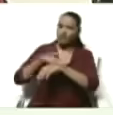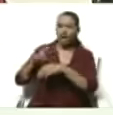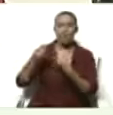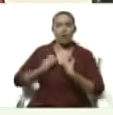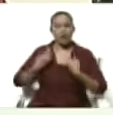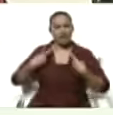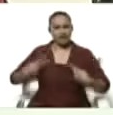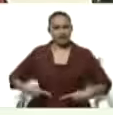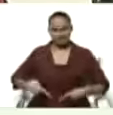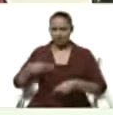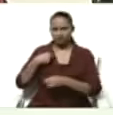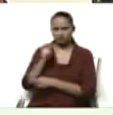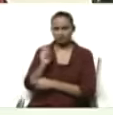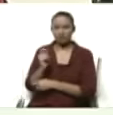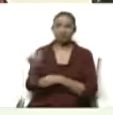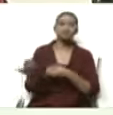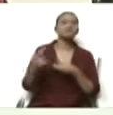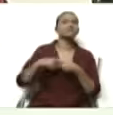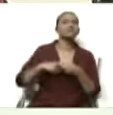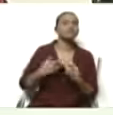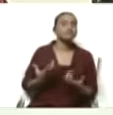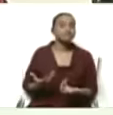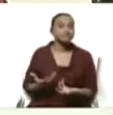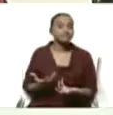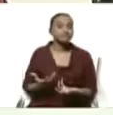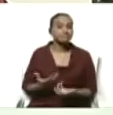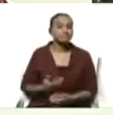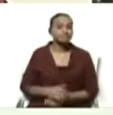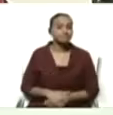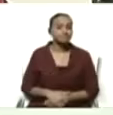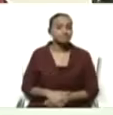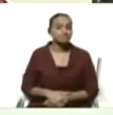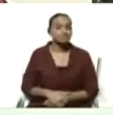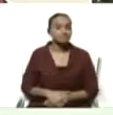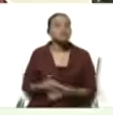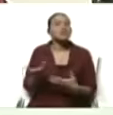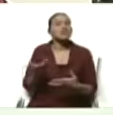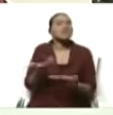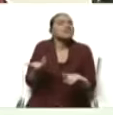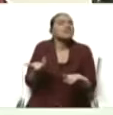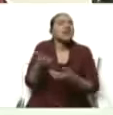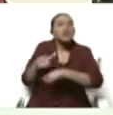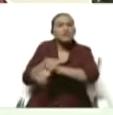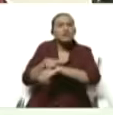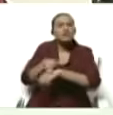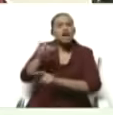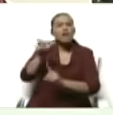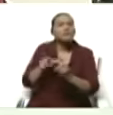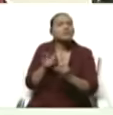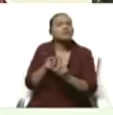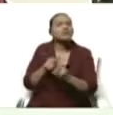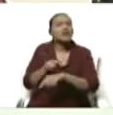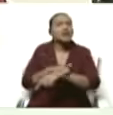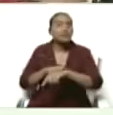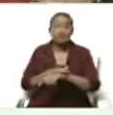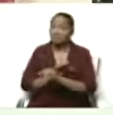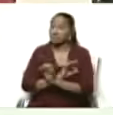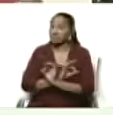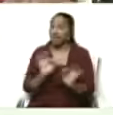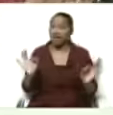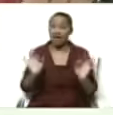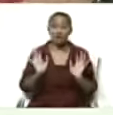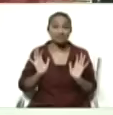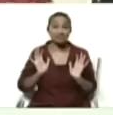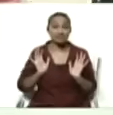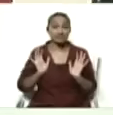te perdonamos Qué le perdonaron qué le perdonaron nada allá Vive